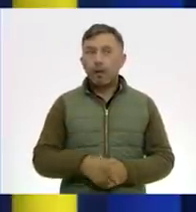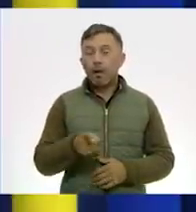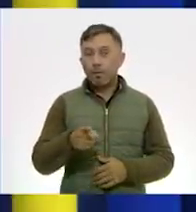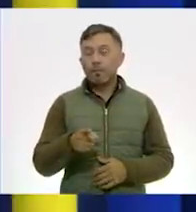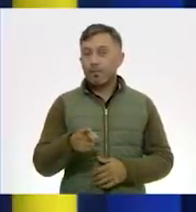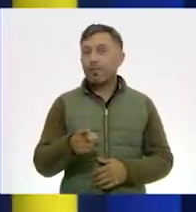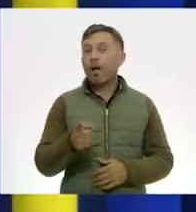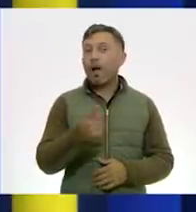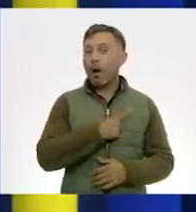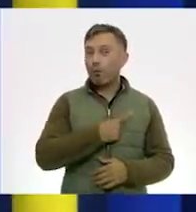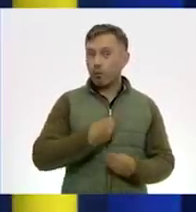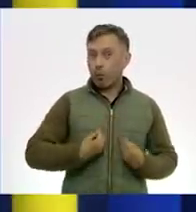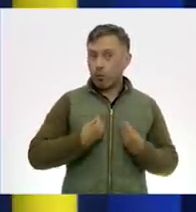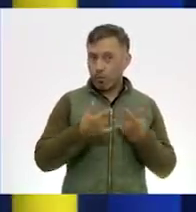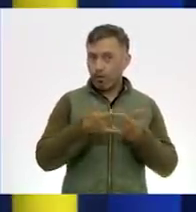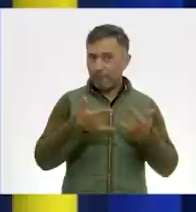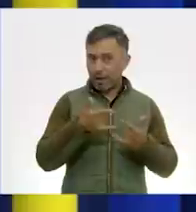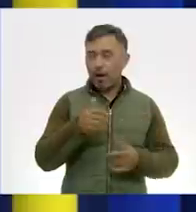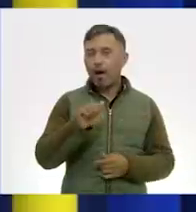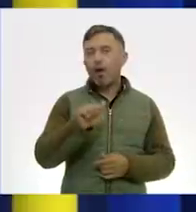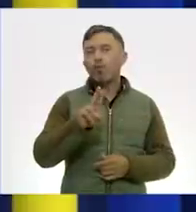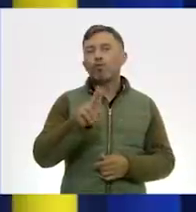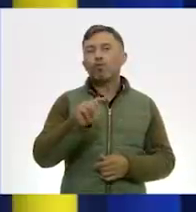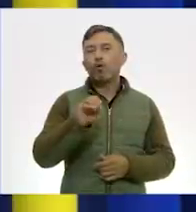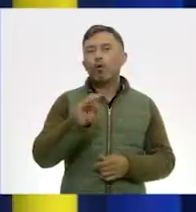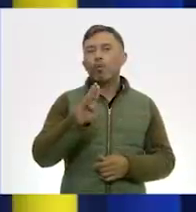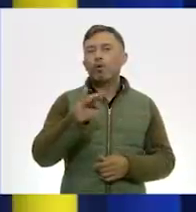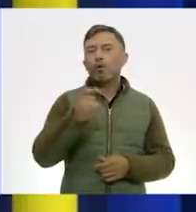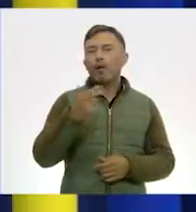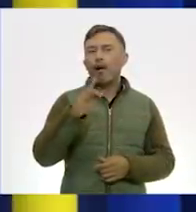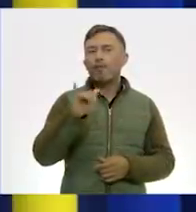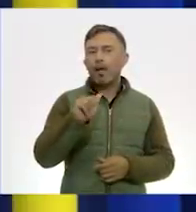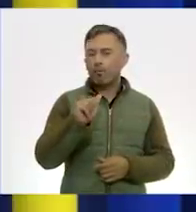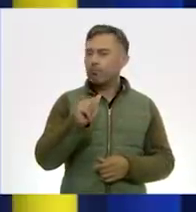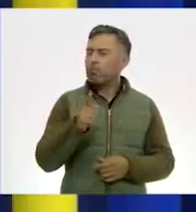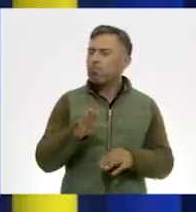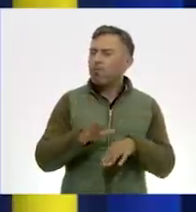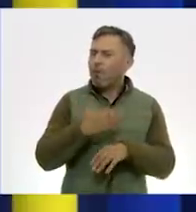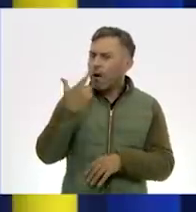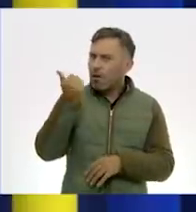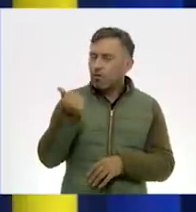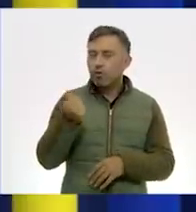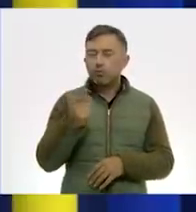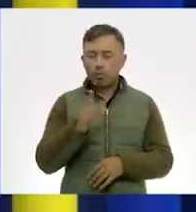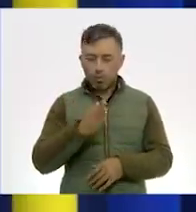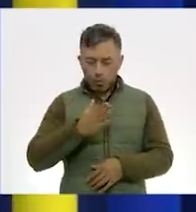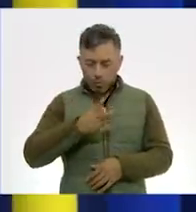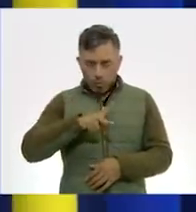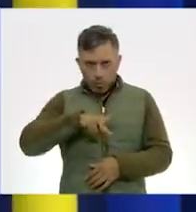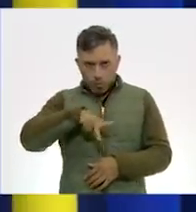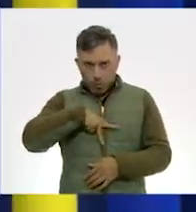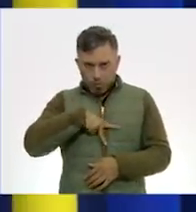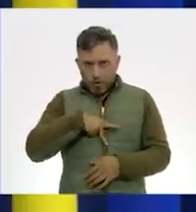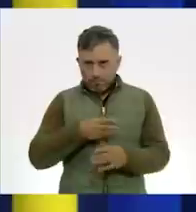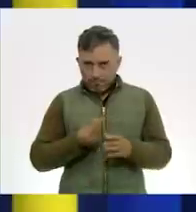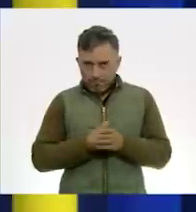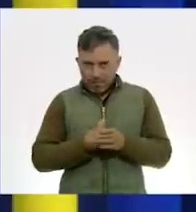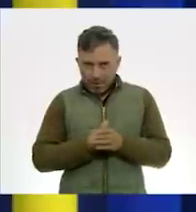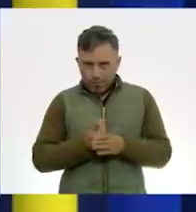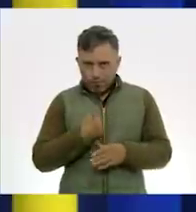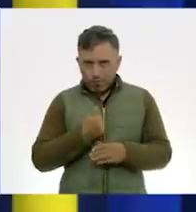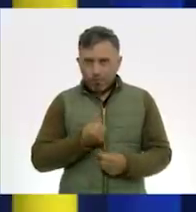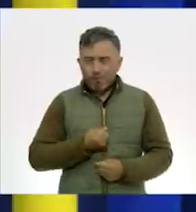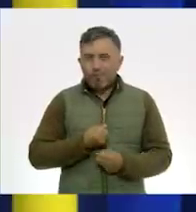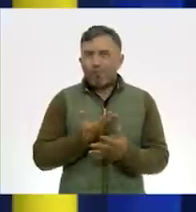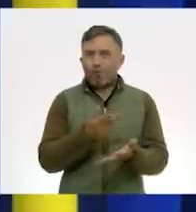autobiografía. Esa fue el Sí. que me gustó más. ¿Por ahorita. qué, María? Porque añadió detalles íntimos que de otra manera a lo mejor no